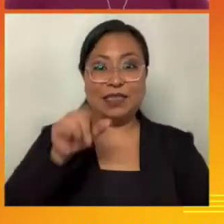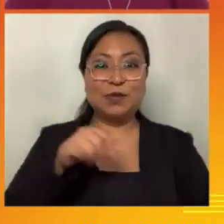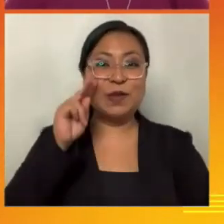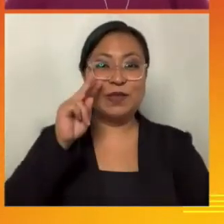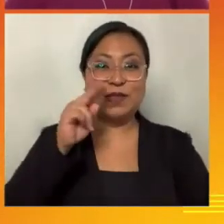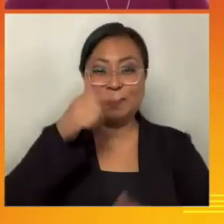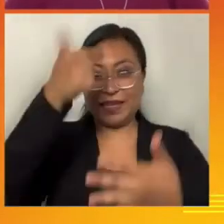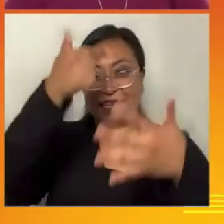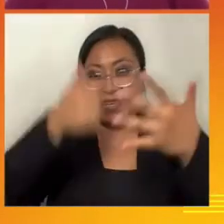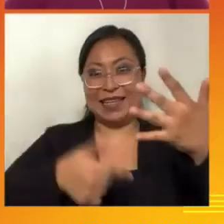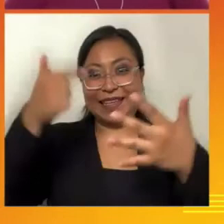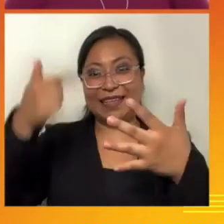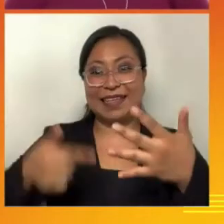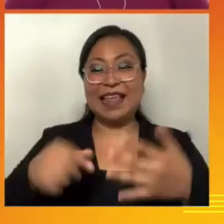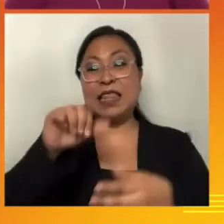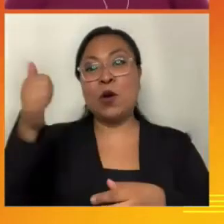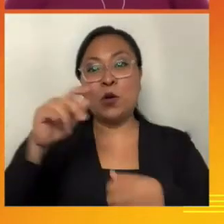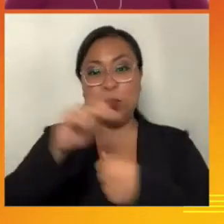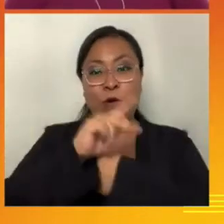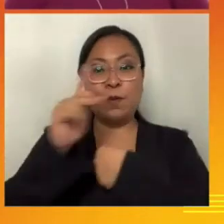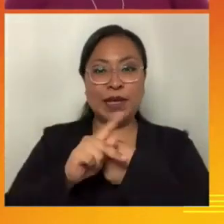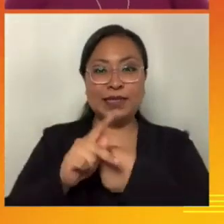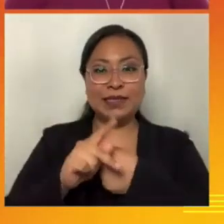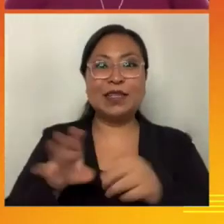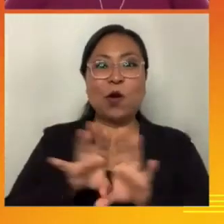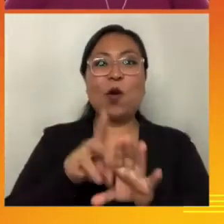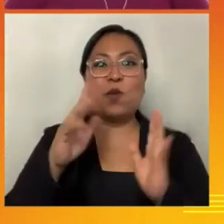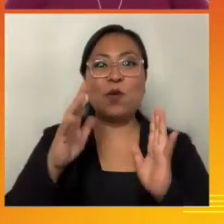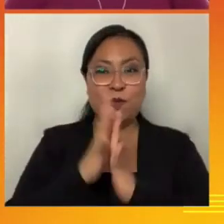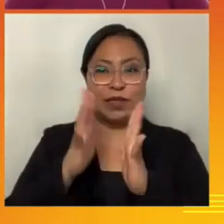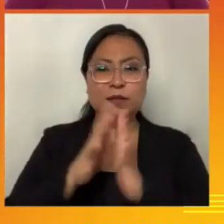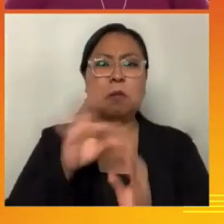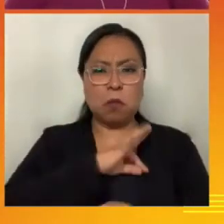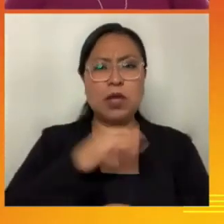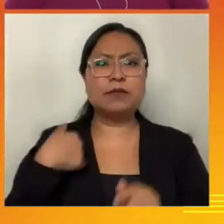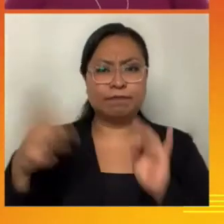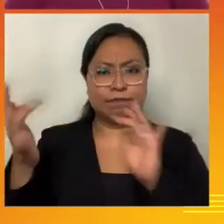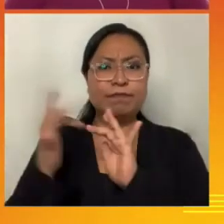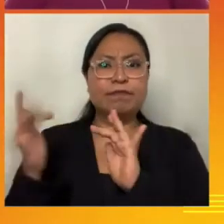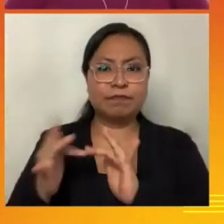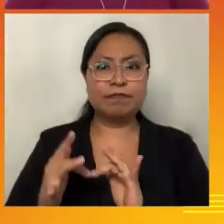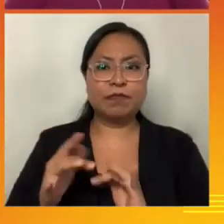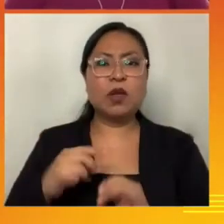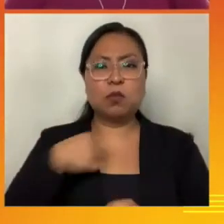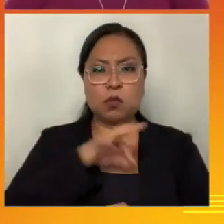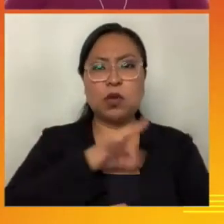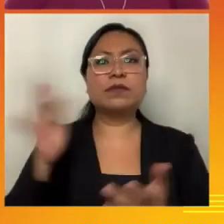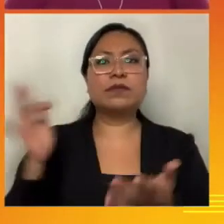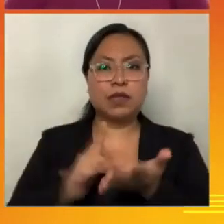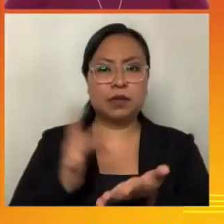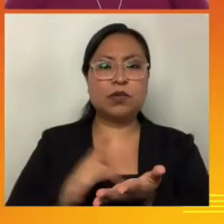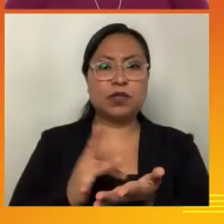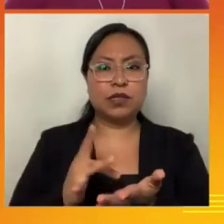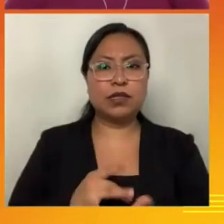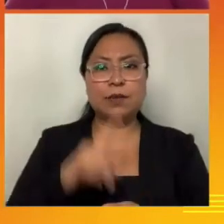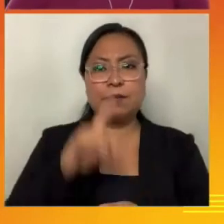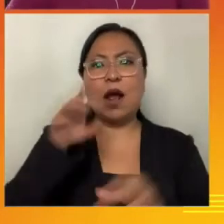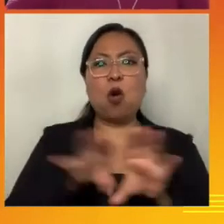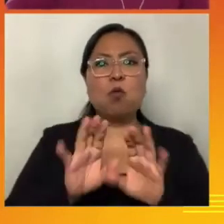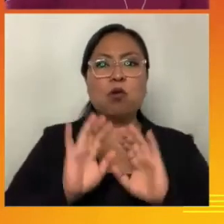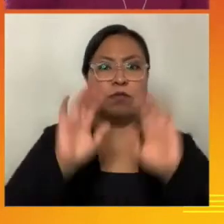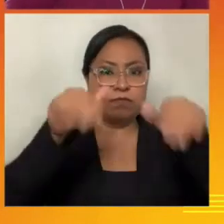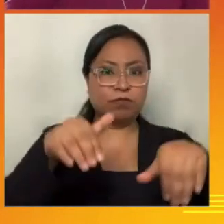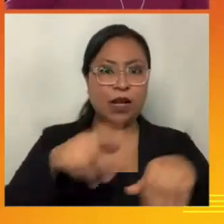alguien nos está viendo fuera de México también, puede contactarnos y podemos apoyarles en su inscripción al